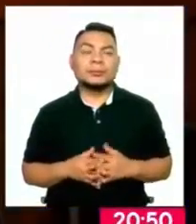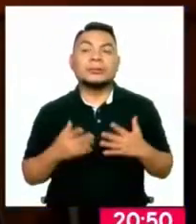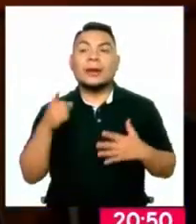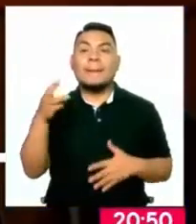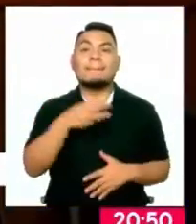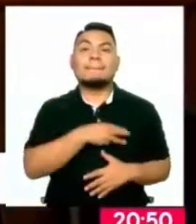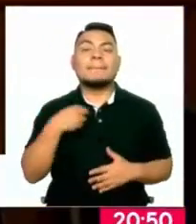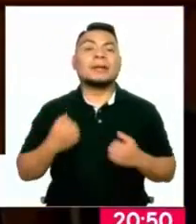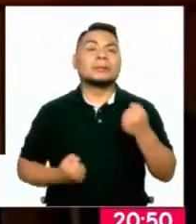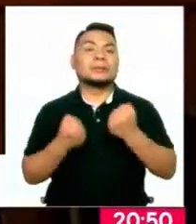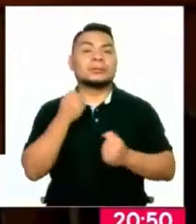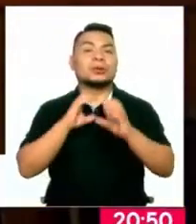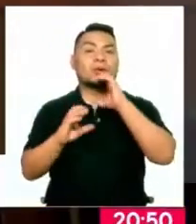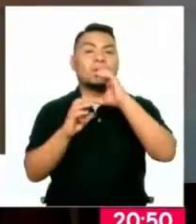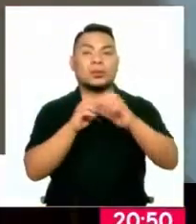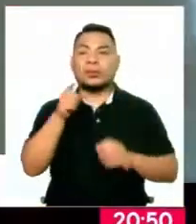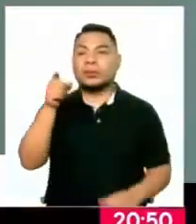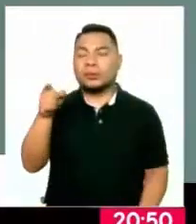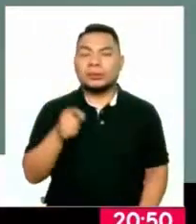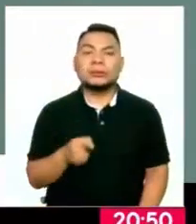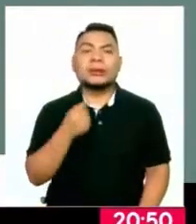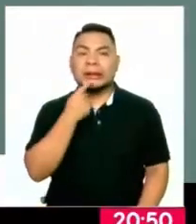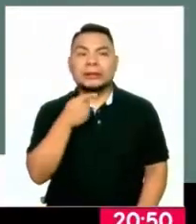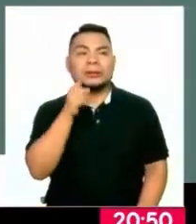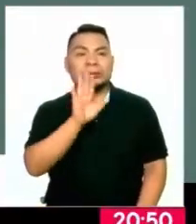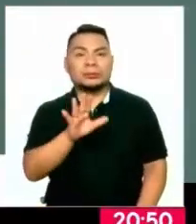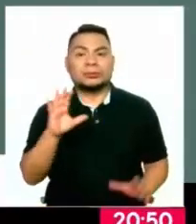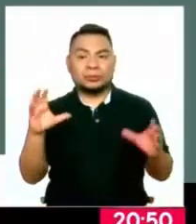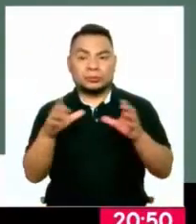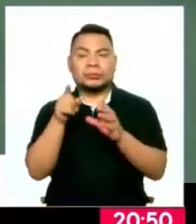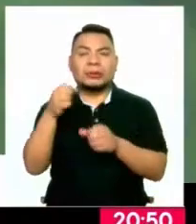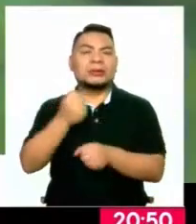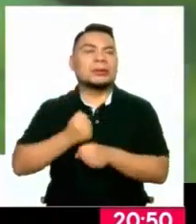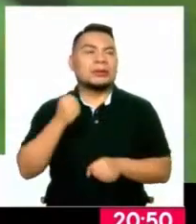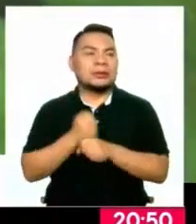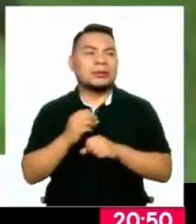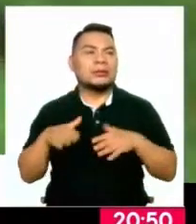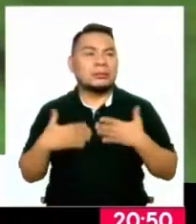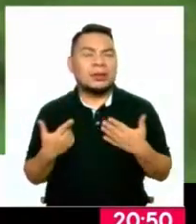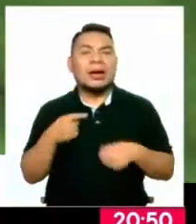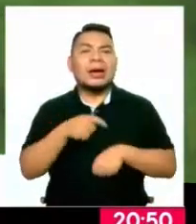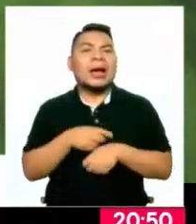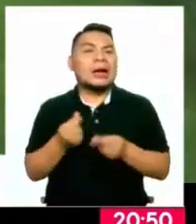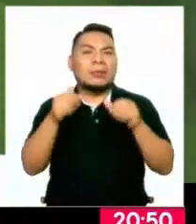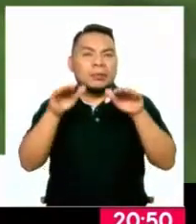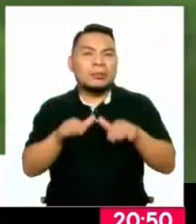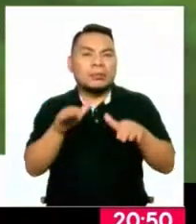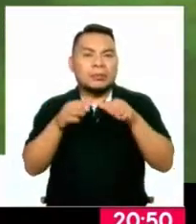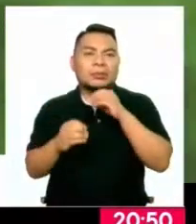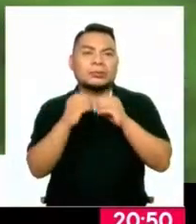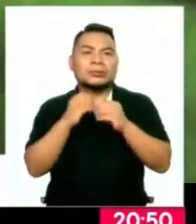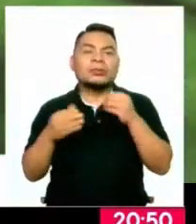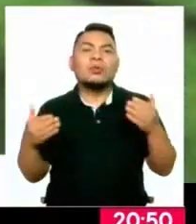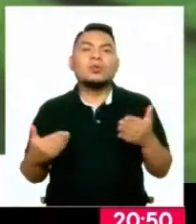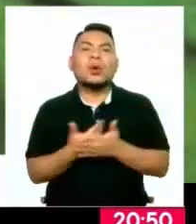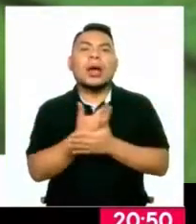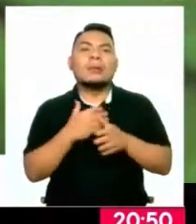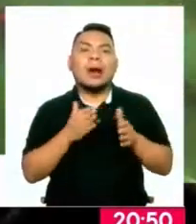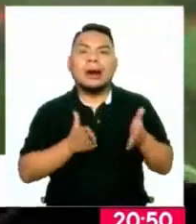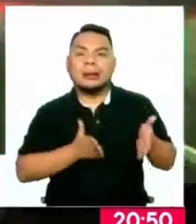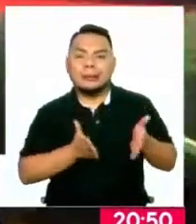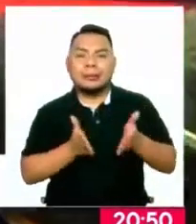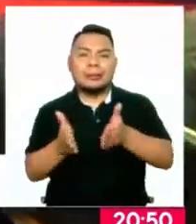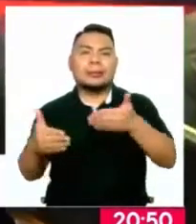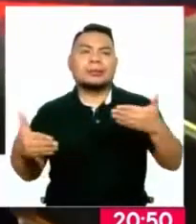El ministro de Transportes y Comunicaciones señaló que su sector trabaja para reducir los plazos de construcción de la nueva carretera